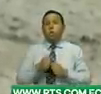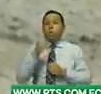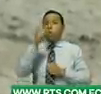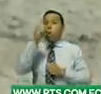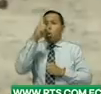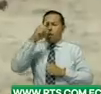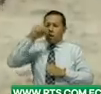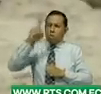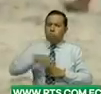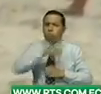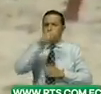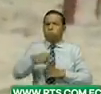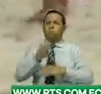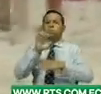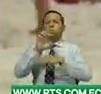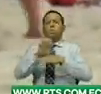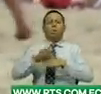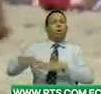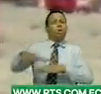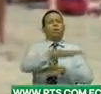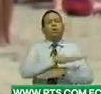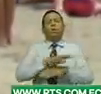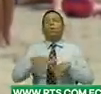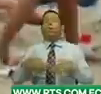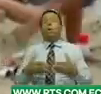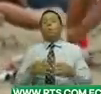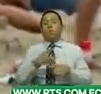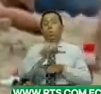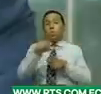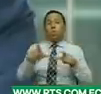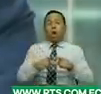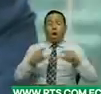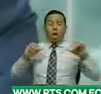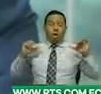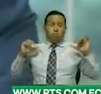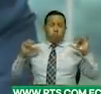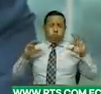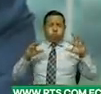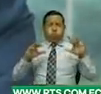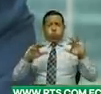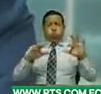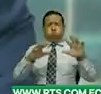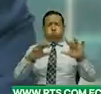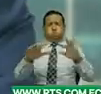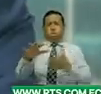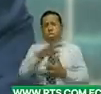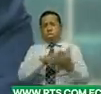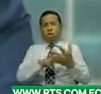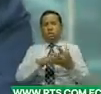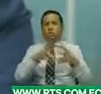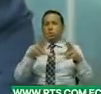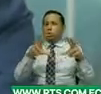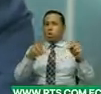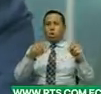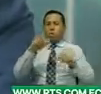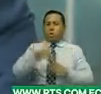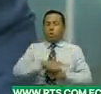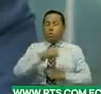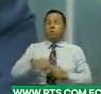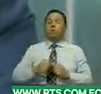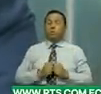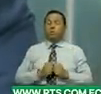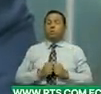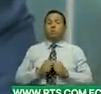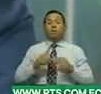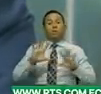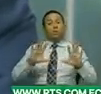acatarse a escala nacional es la prohibición de eventos públicos masivos. Y también ha definido que en el periodo de carnaval se disponga